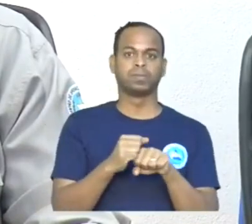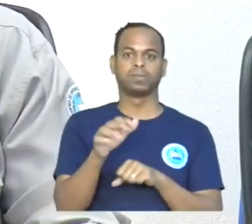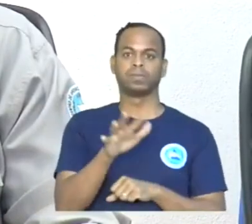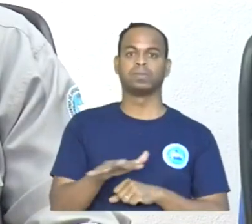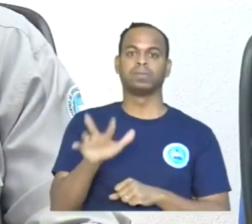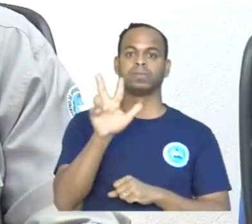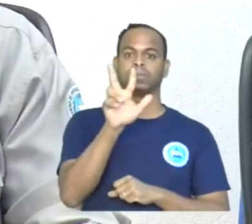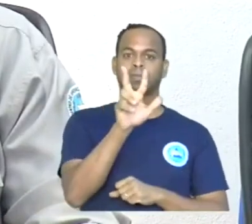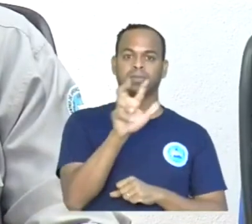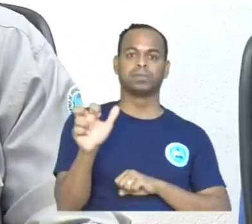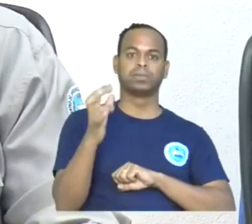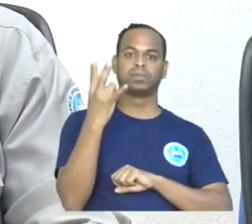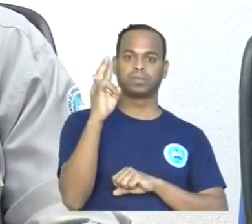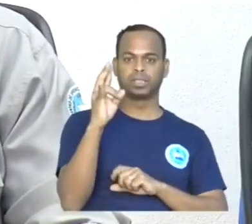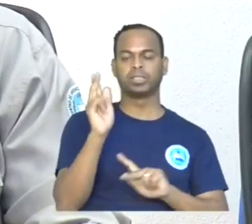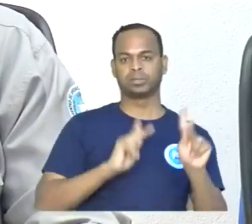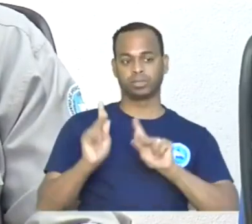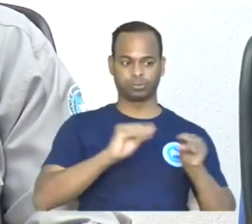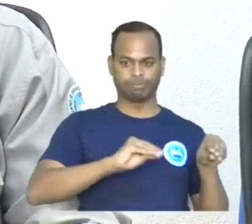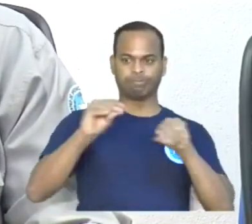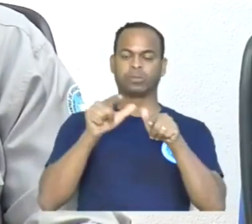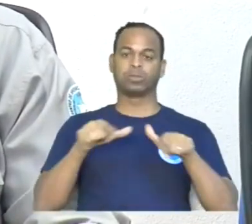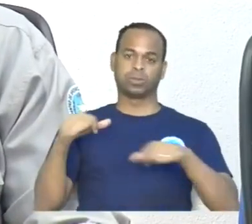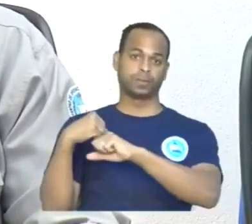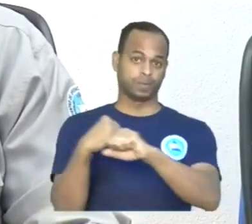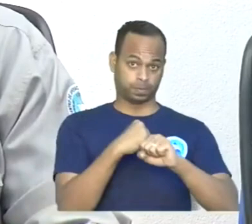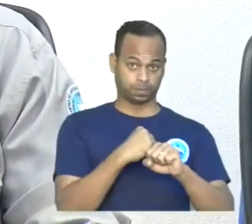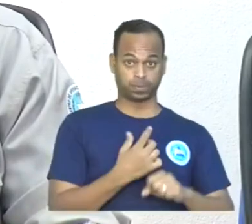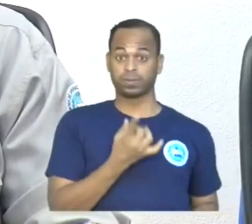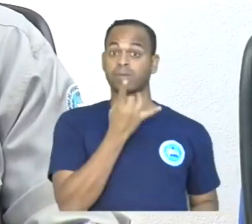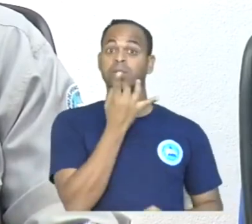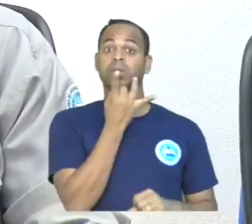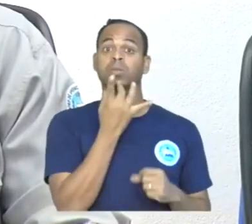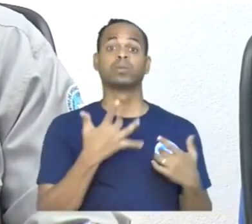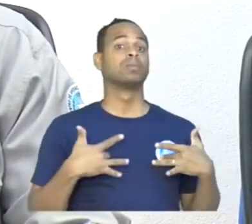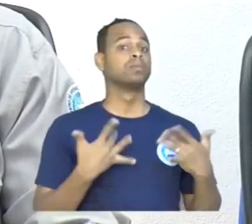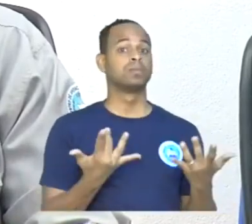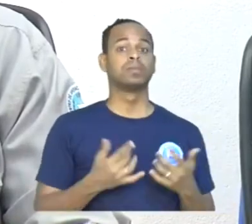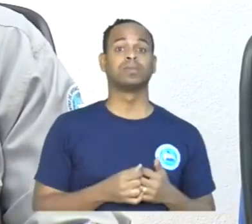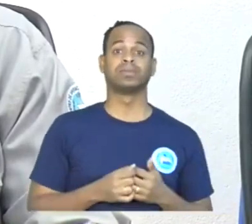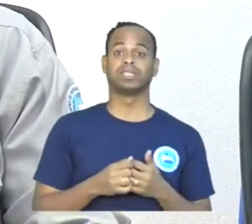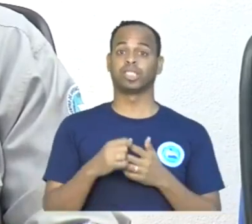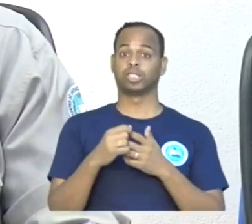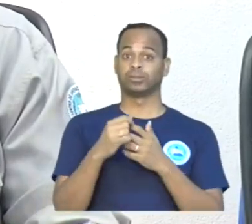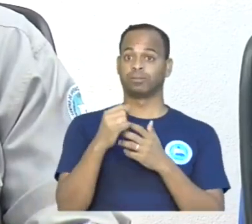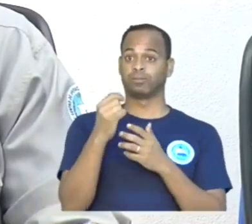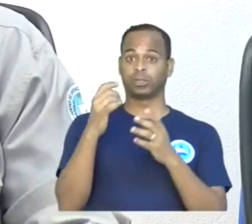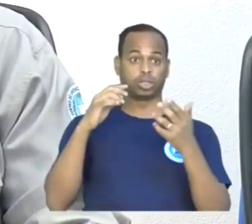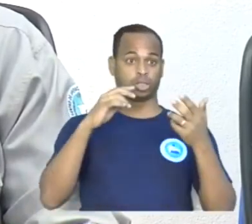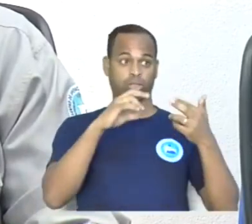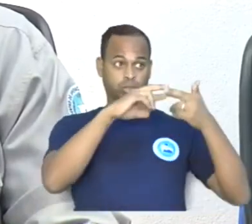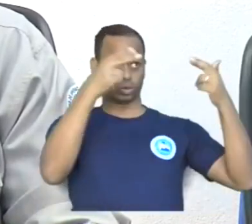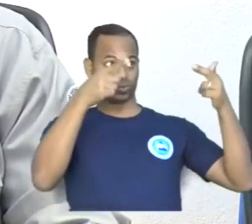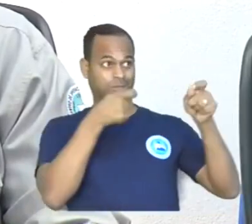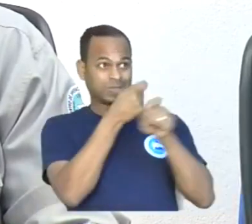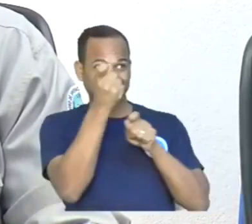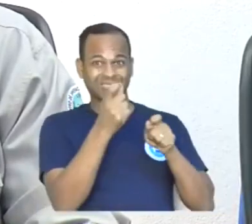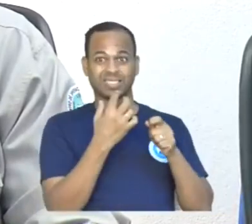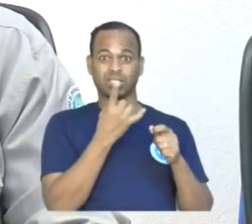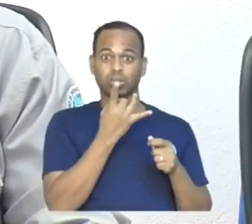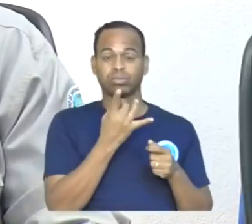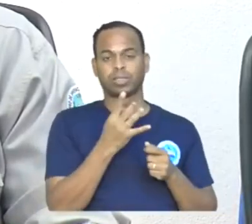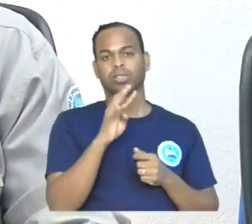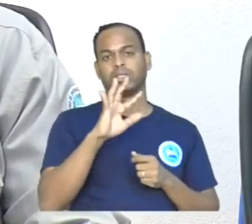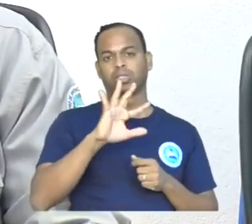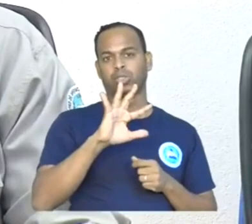una 317 personas. Sector eléctrico, ramales, circuitos afectados 71,